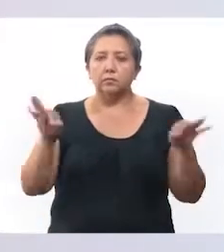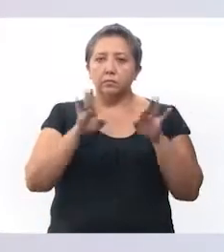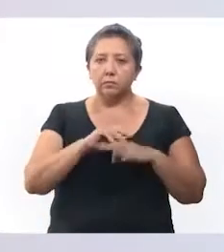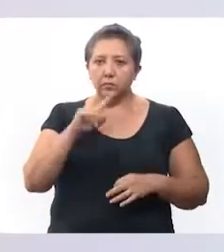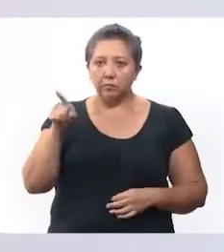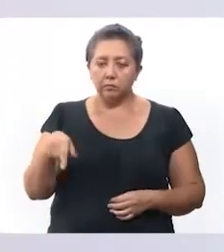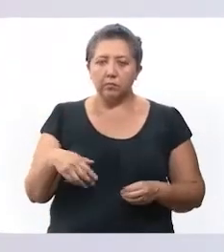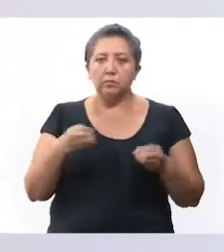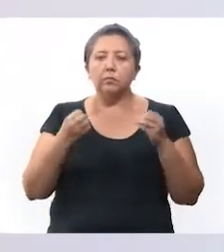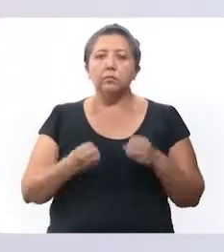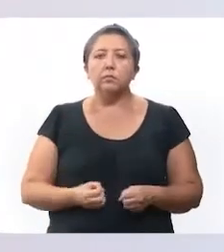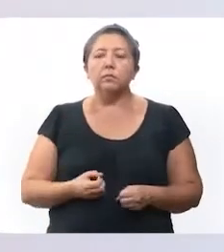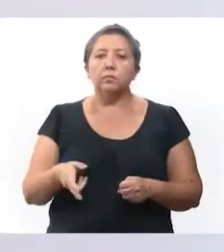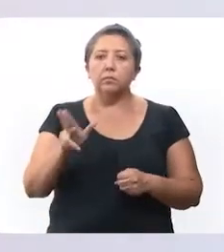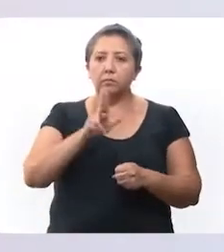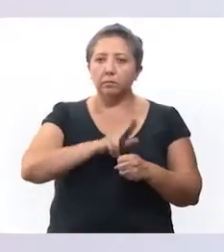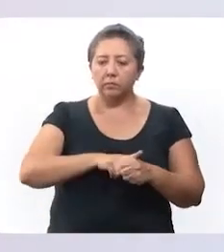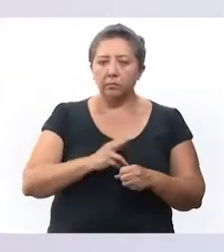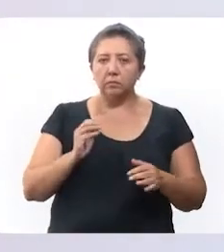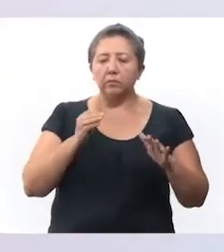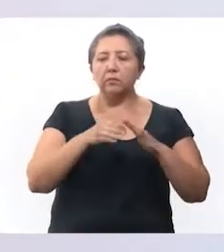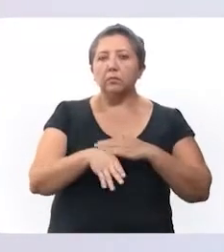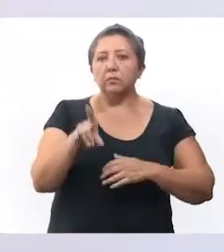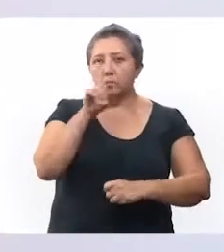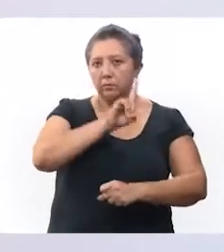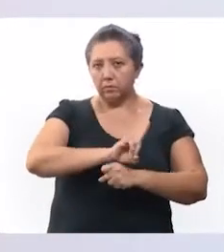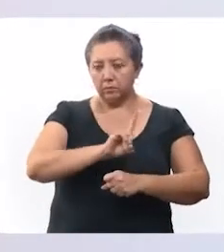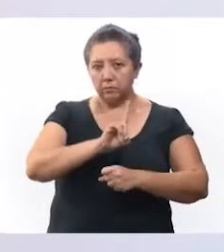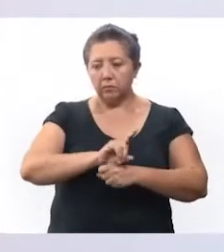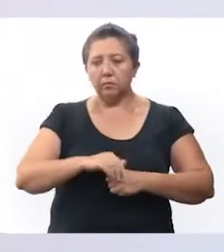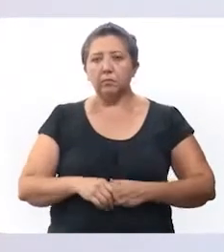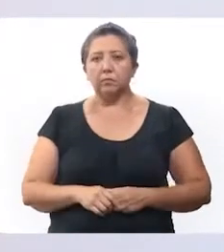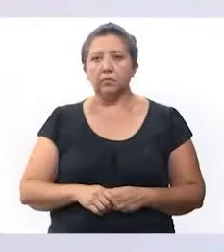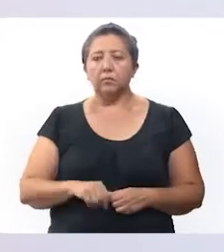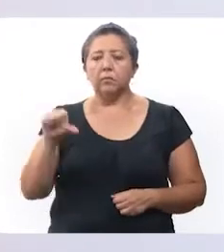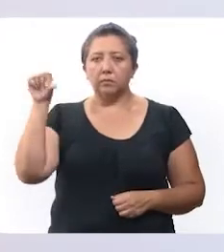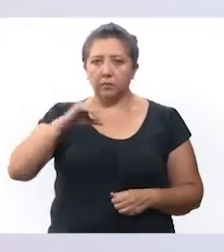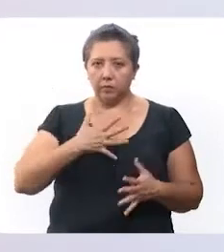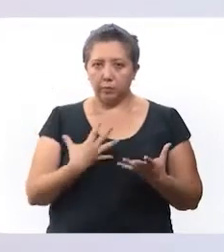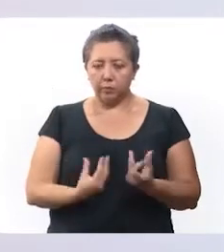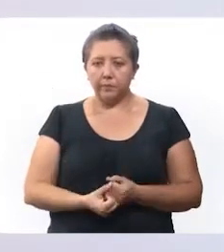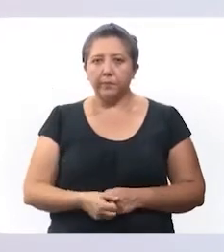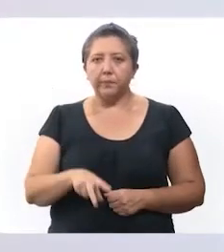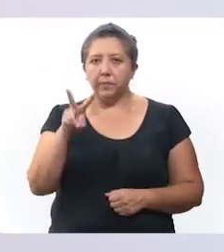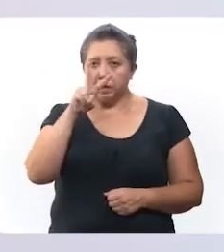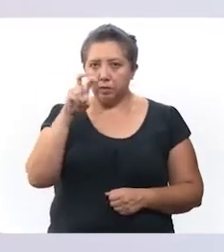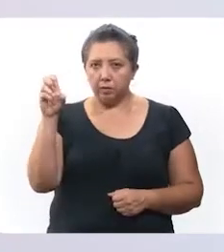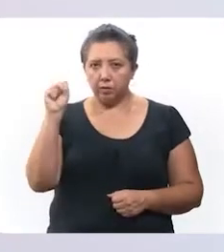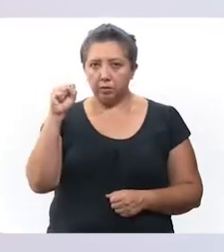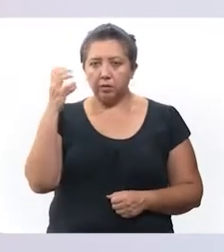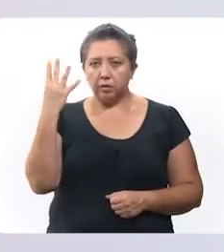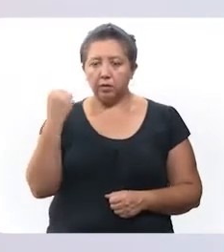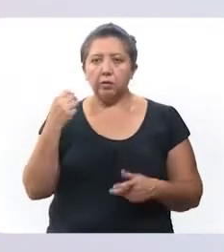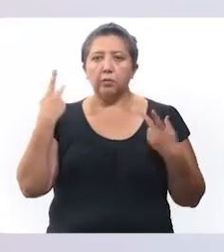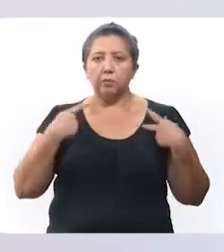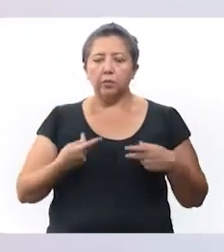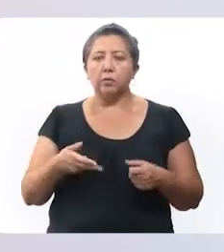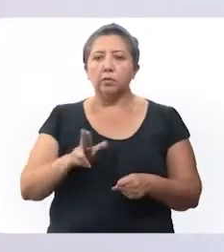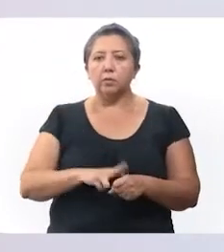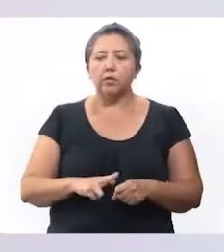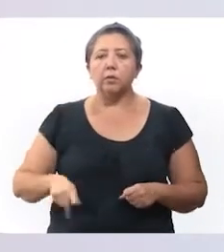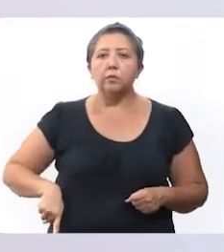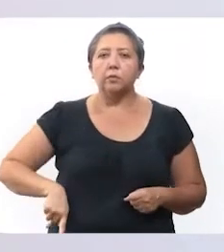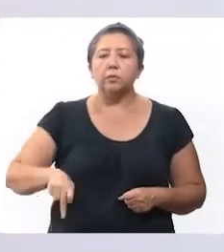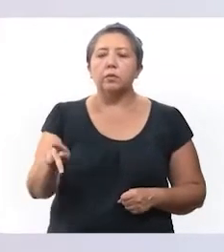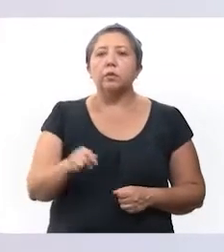los datos más importantes son la ocupación hospitalaria y los ingresos diarios. El día de hoy tenemos 269 pacientes en